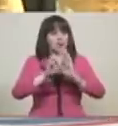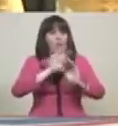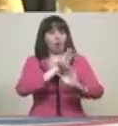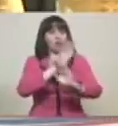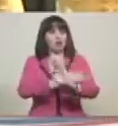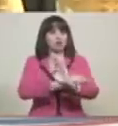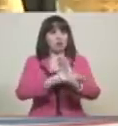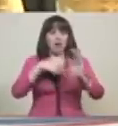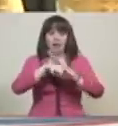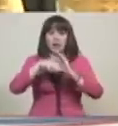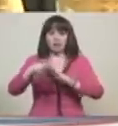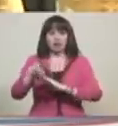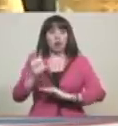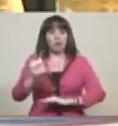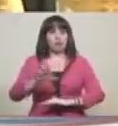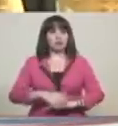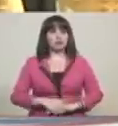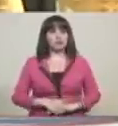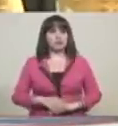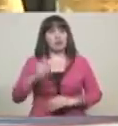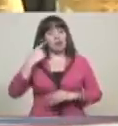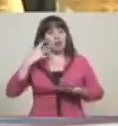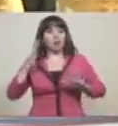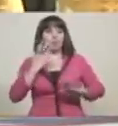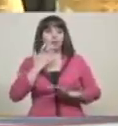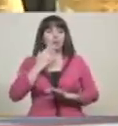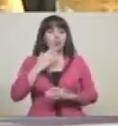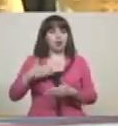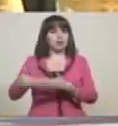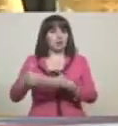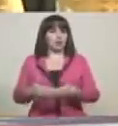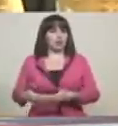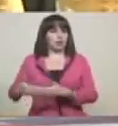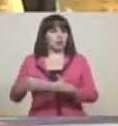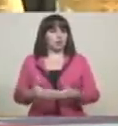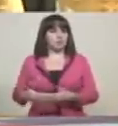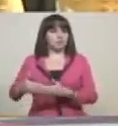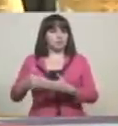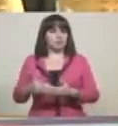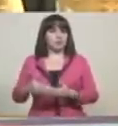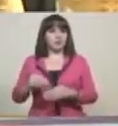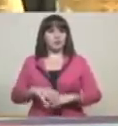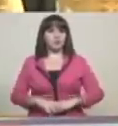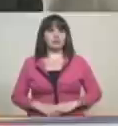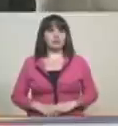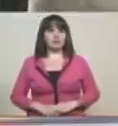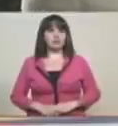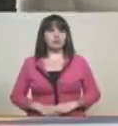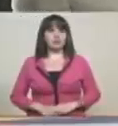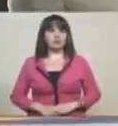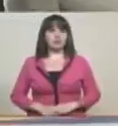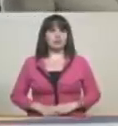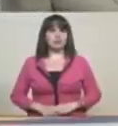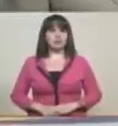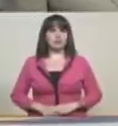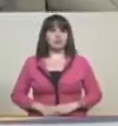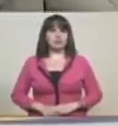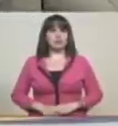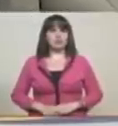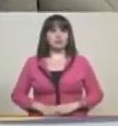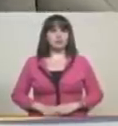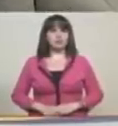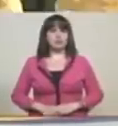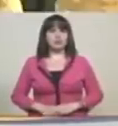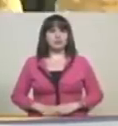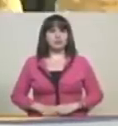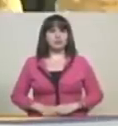a lo interno de esos países. Díganme ustedes Estados Unidos, pues. A ver, Ernesto Villegas, dime Estados Unidos, ¿qué le